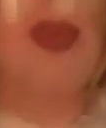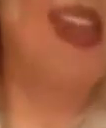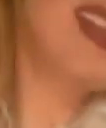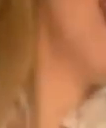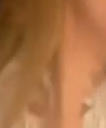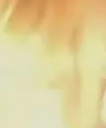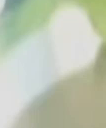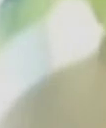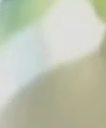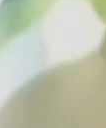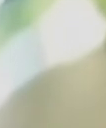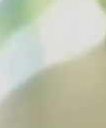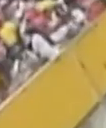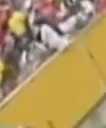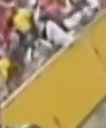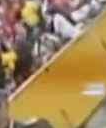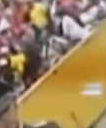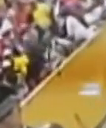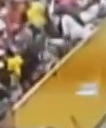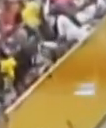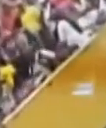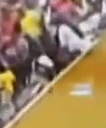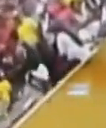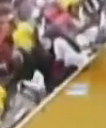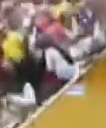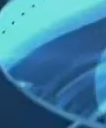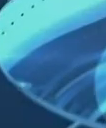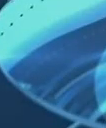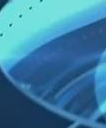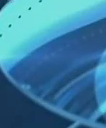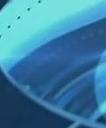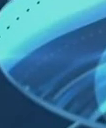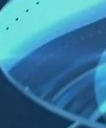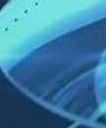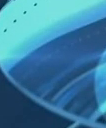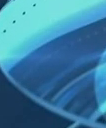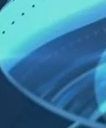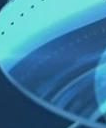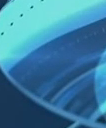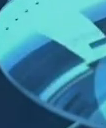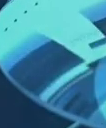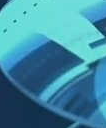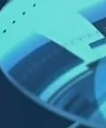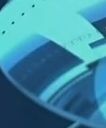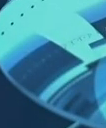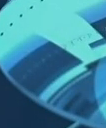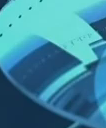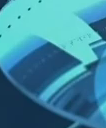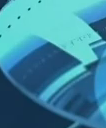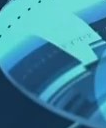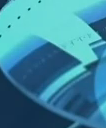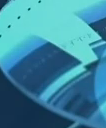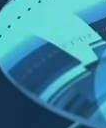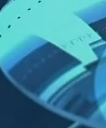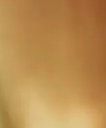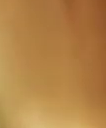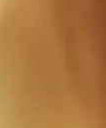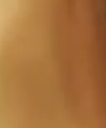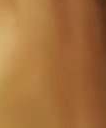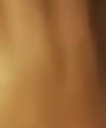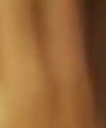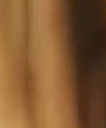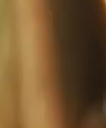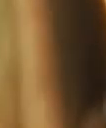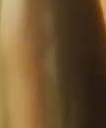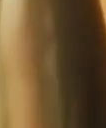Tributo a la diva del Ecuador. Véalo desde el 13 de agosto en Televistazo al Amanecer y Televistazo en la Comunidad por